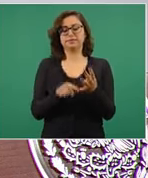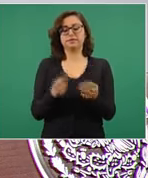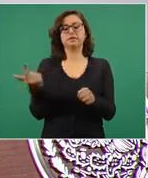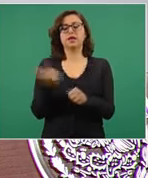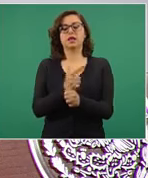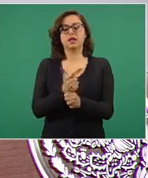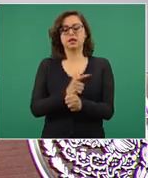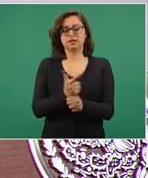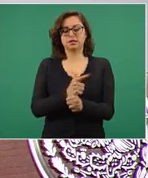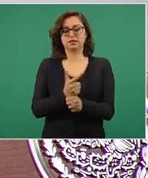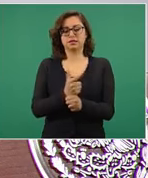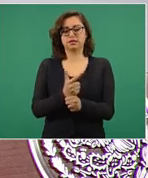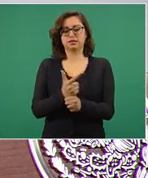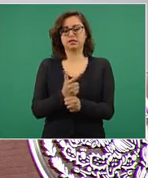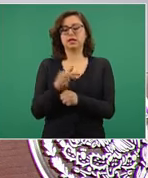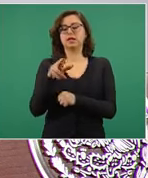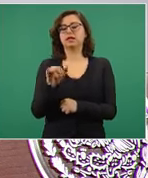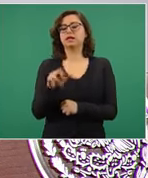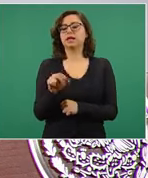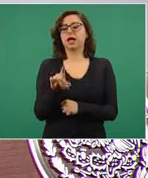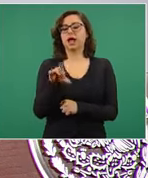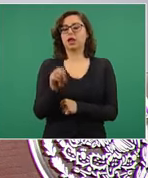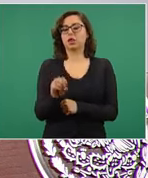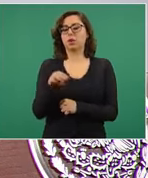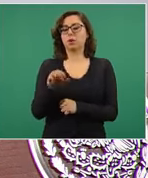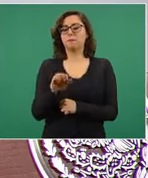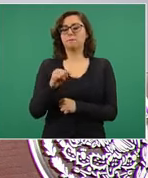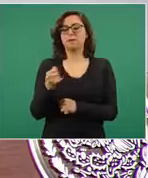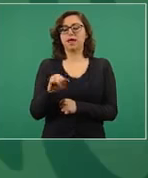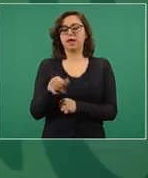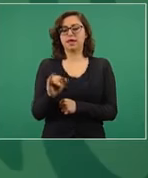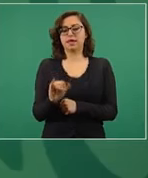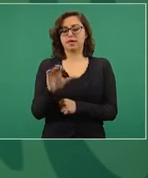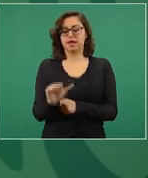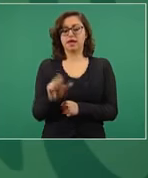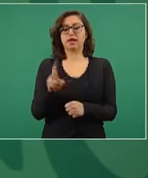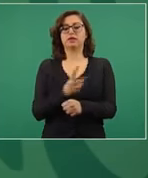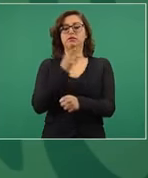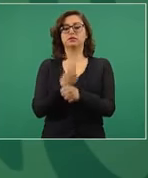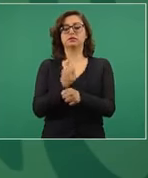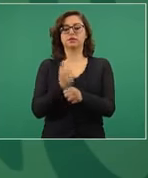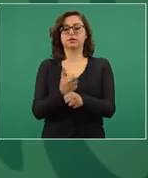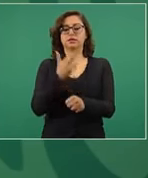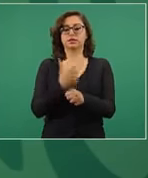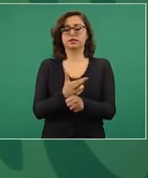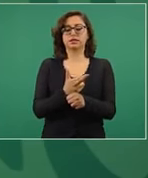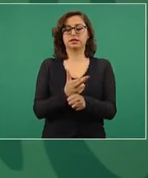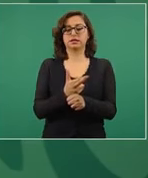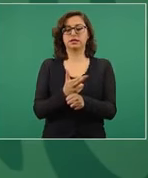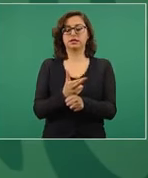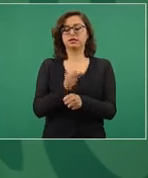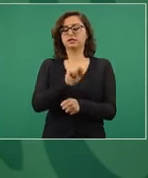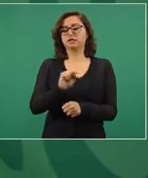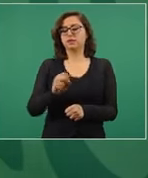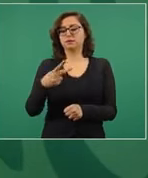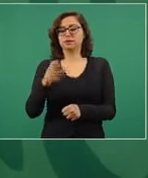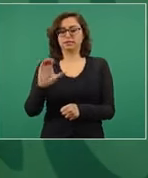licenciado Ricardo Mejía Verdeja, que es el subsecretario de Seguridad del